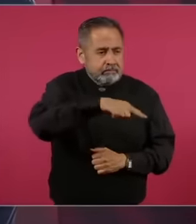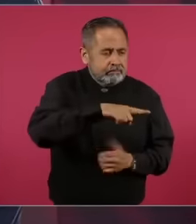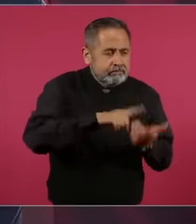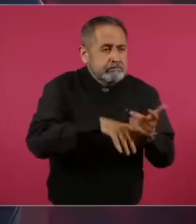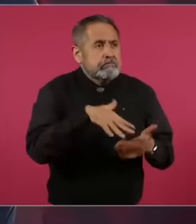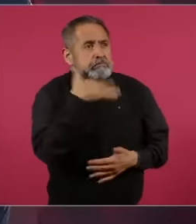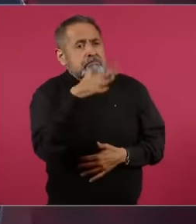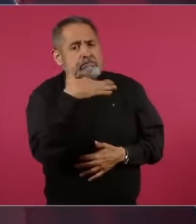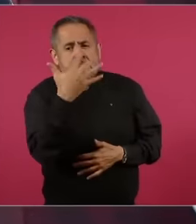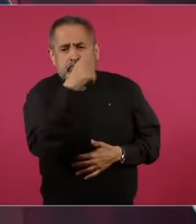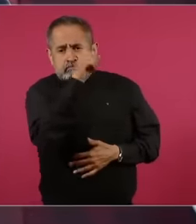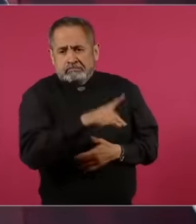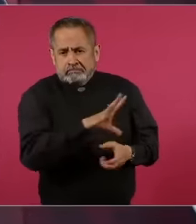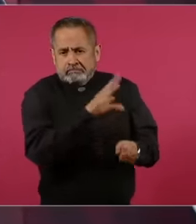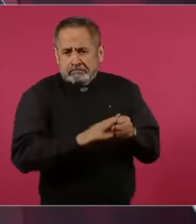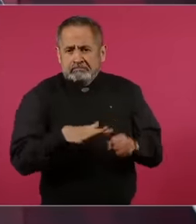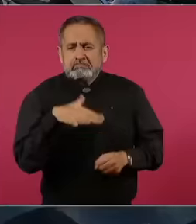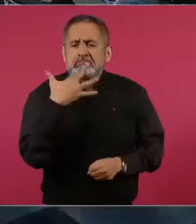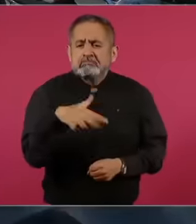corrupto